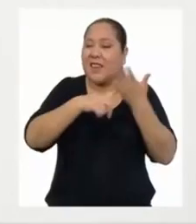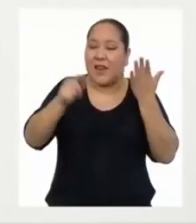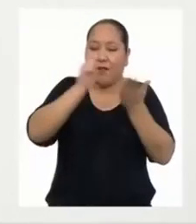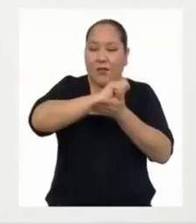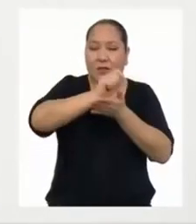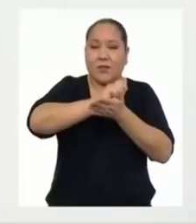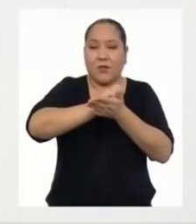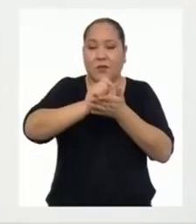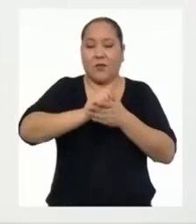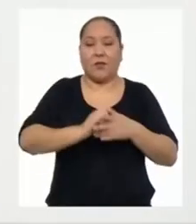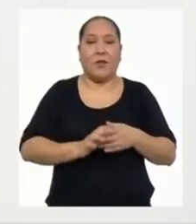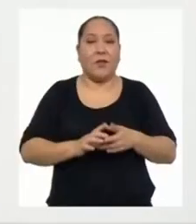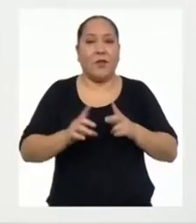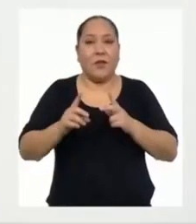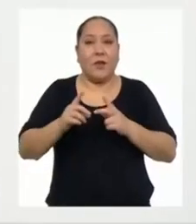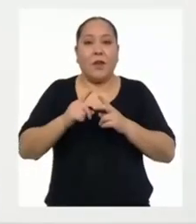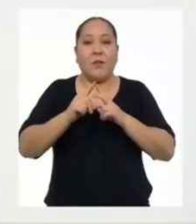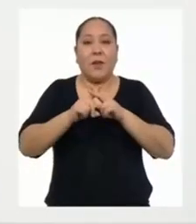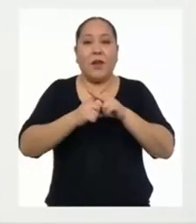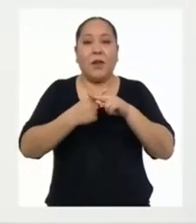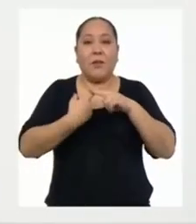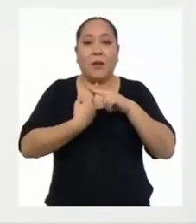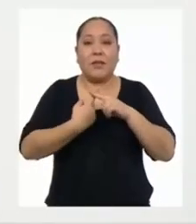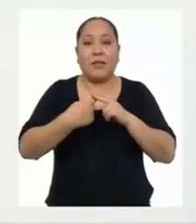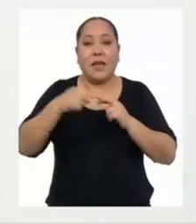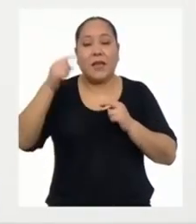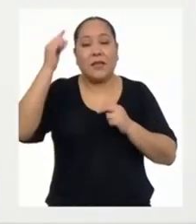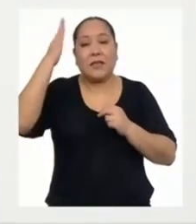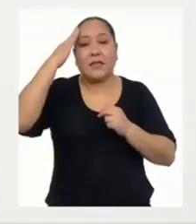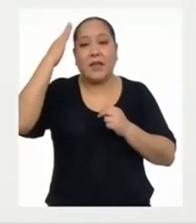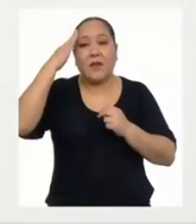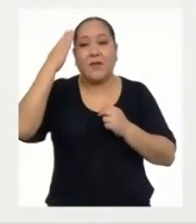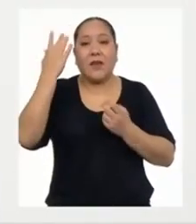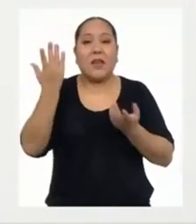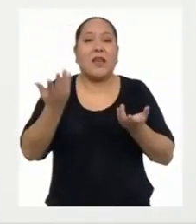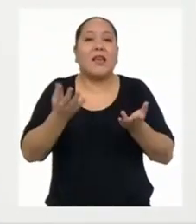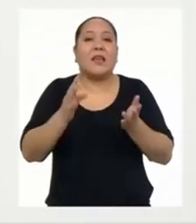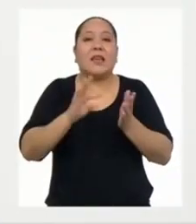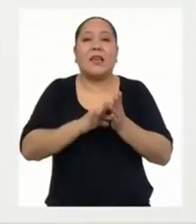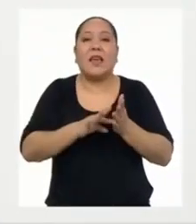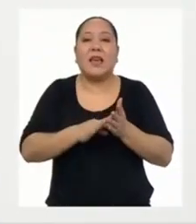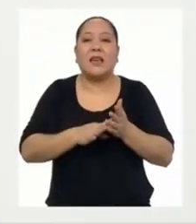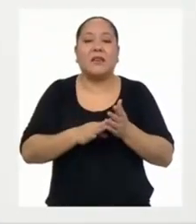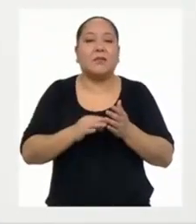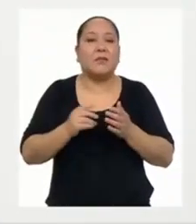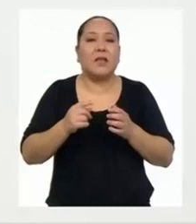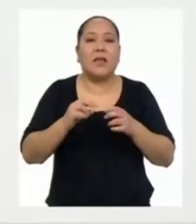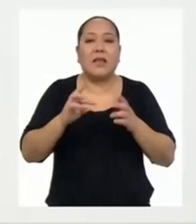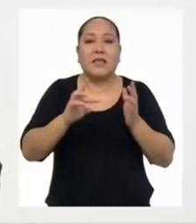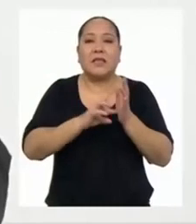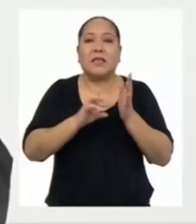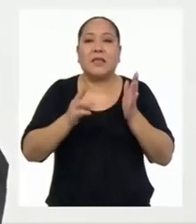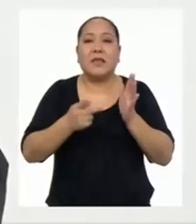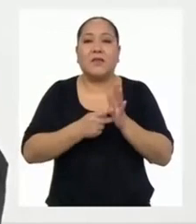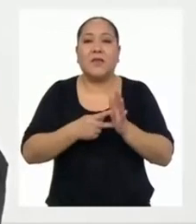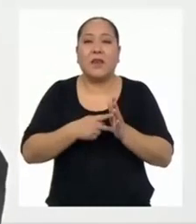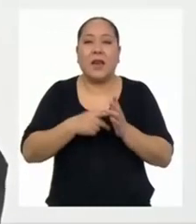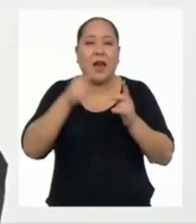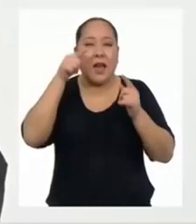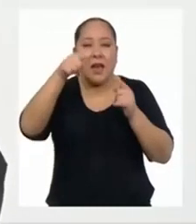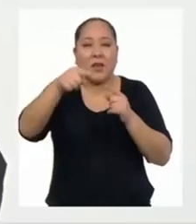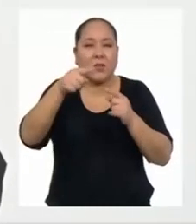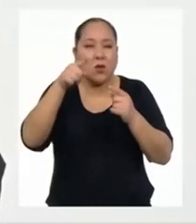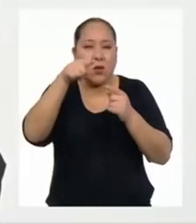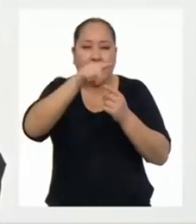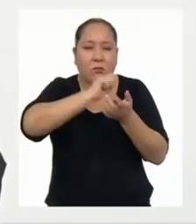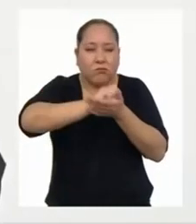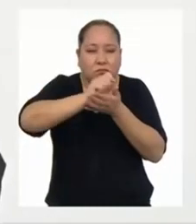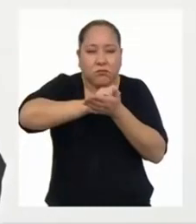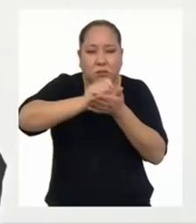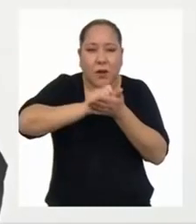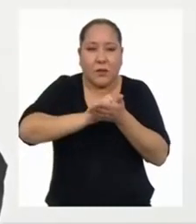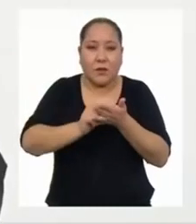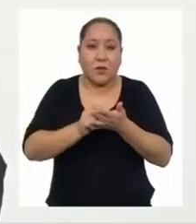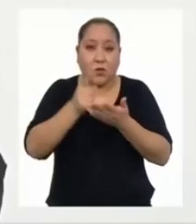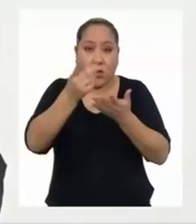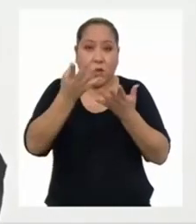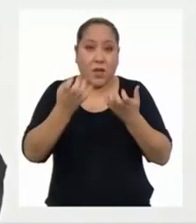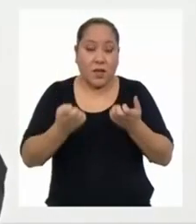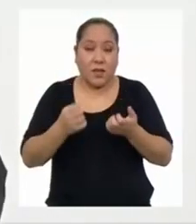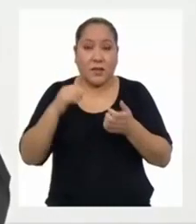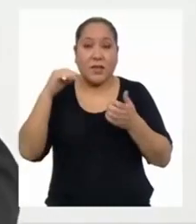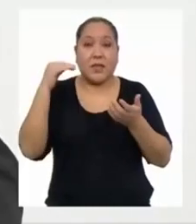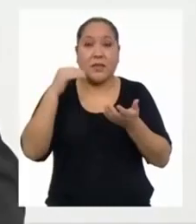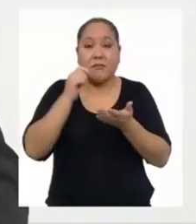empezar, saber bien qué es exactamente aquello que vamos a escribir. Un